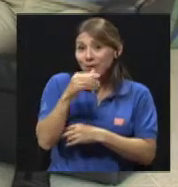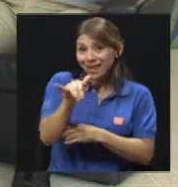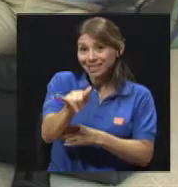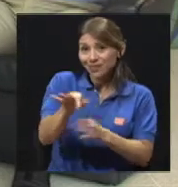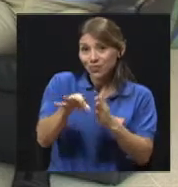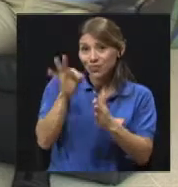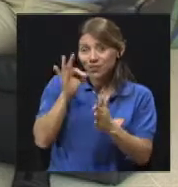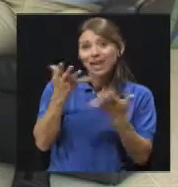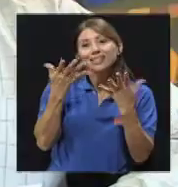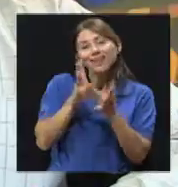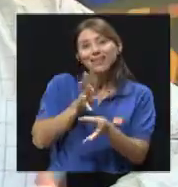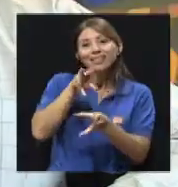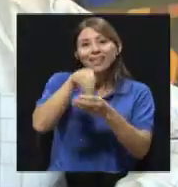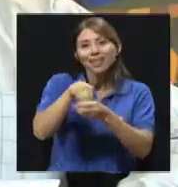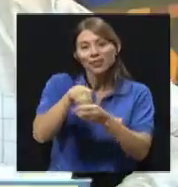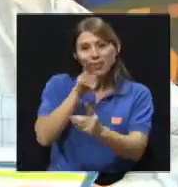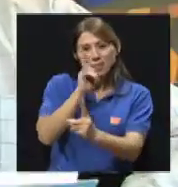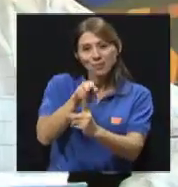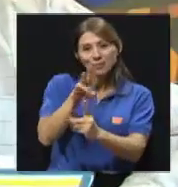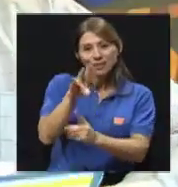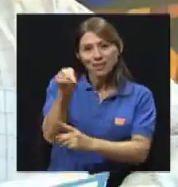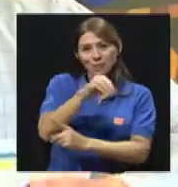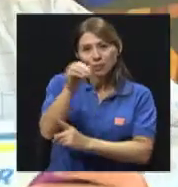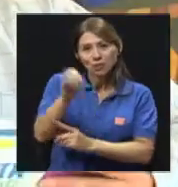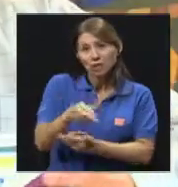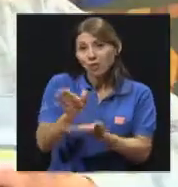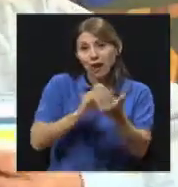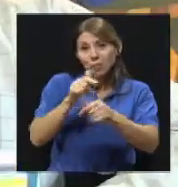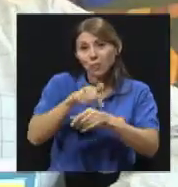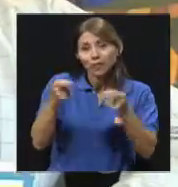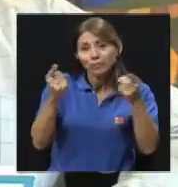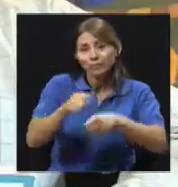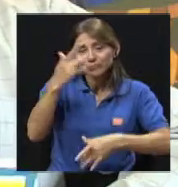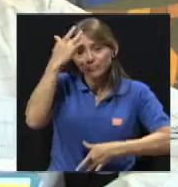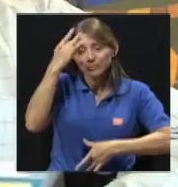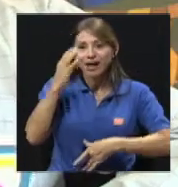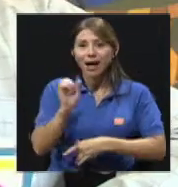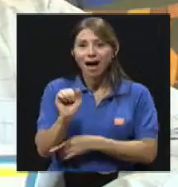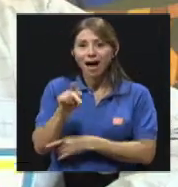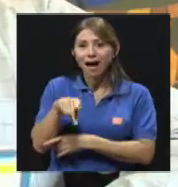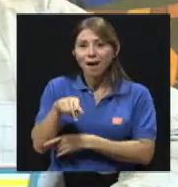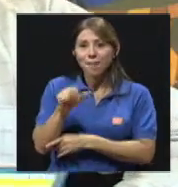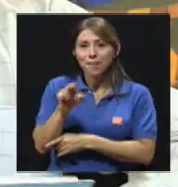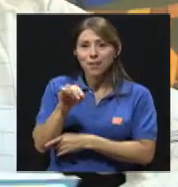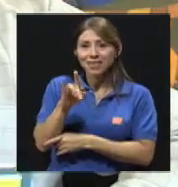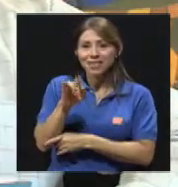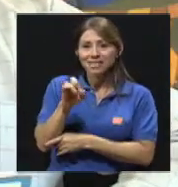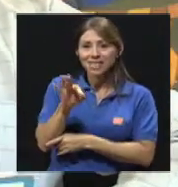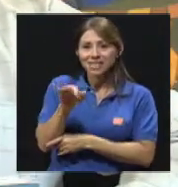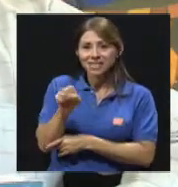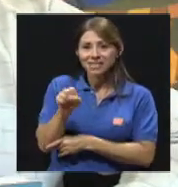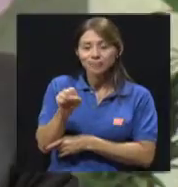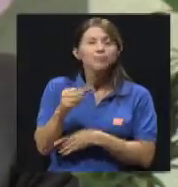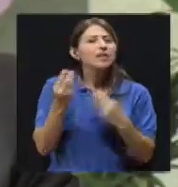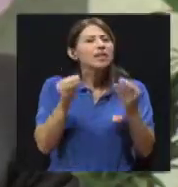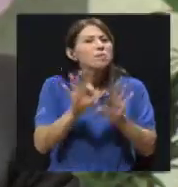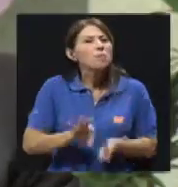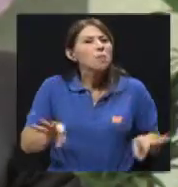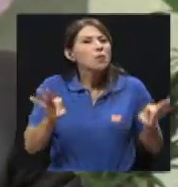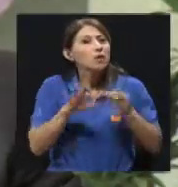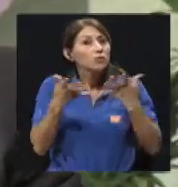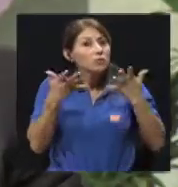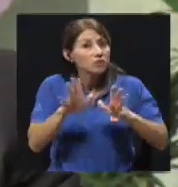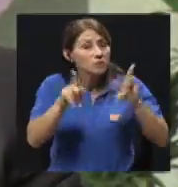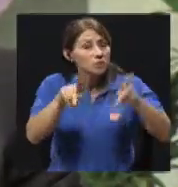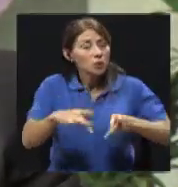momento de su vida. Sí, claro. Ahora bien, cuando llegan estos síntomas, ¿qué debe hacer la persona? Bueno,